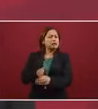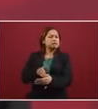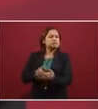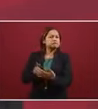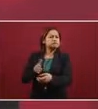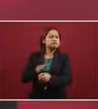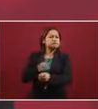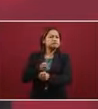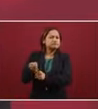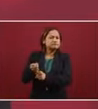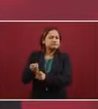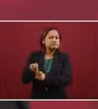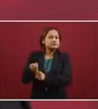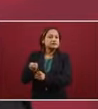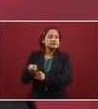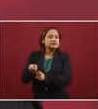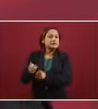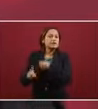Ese es un error